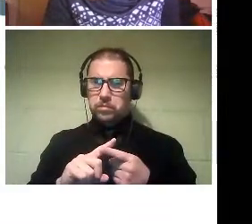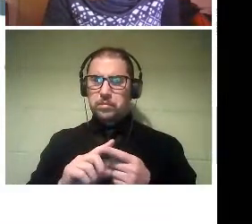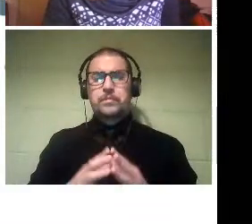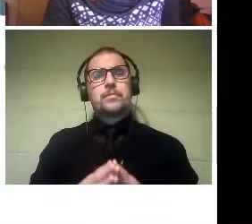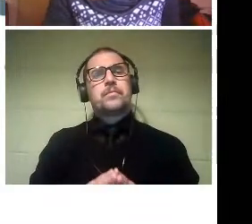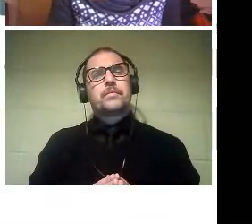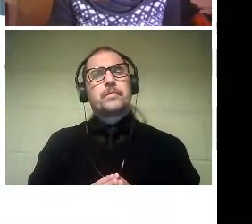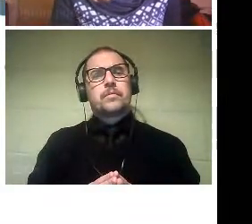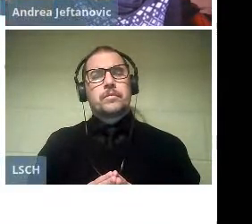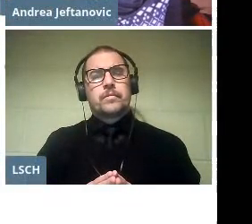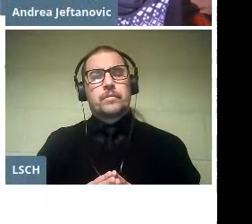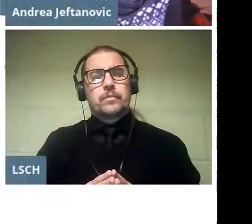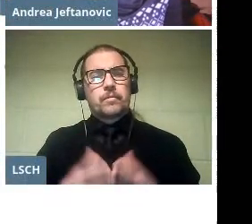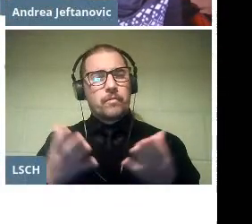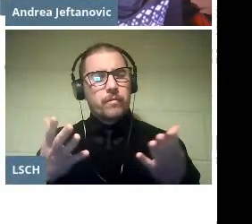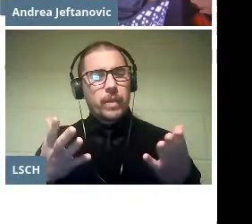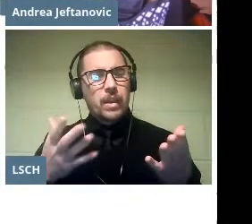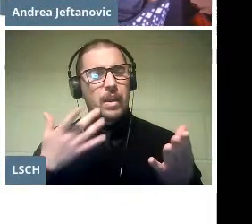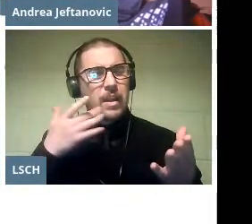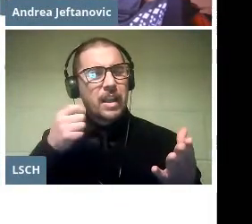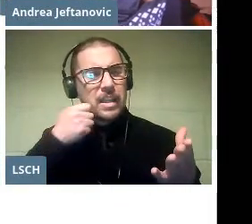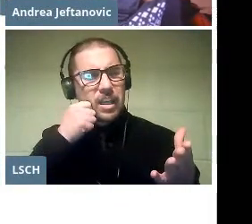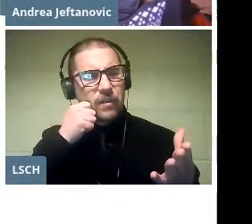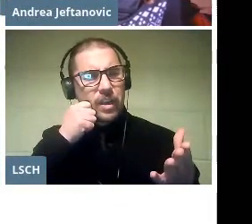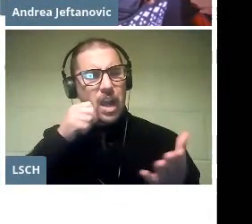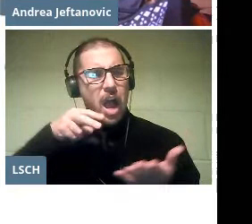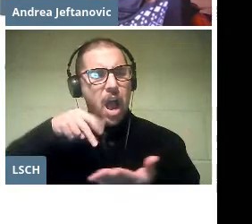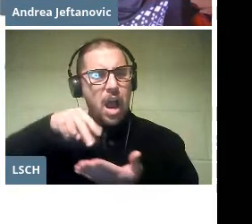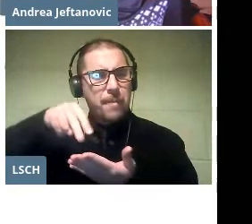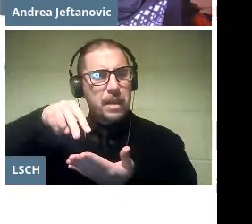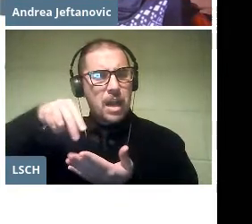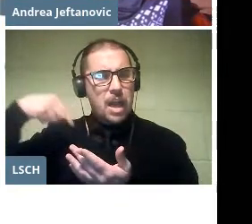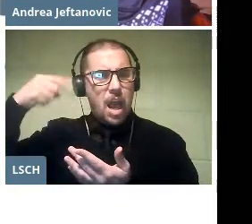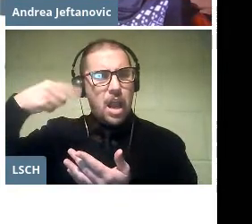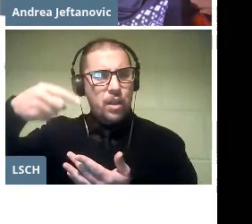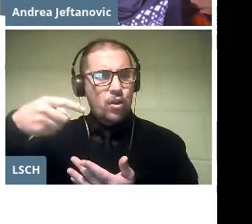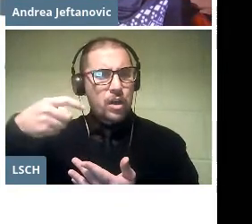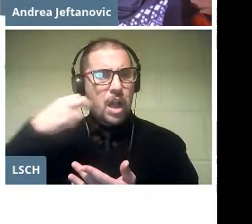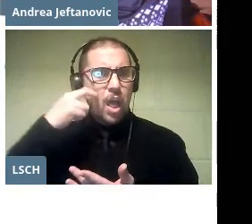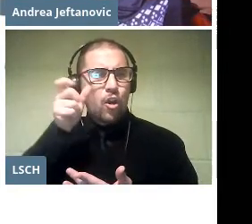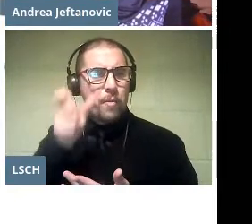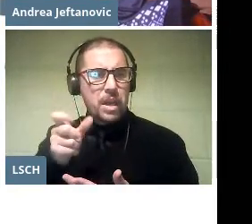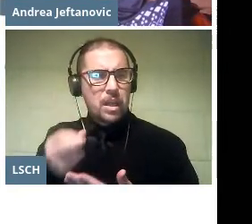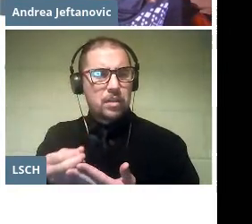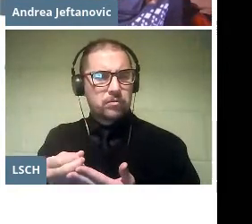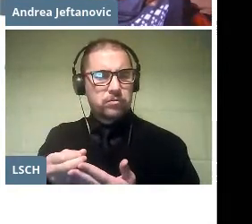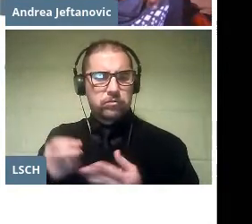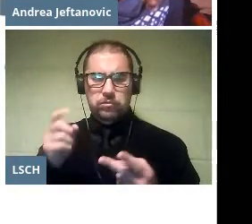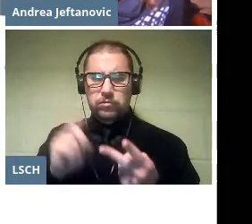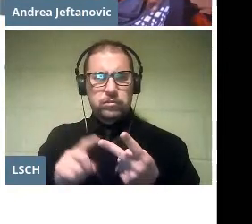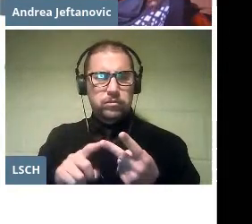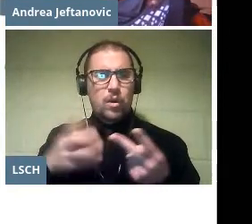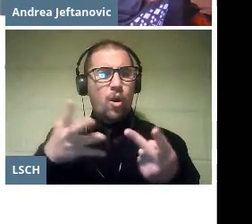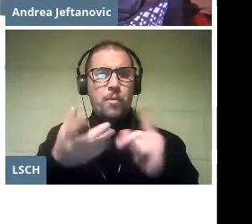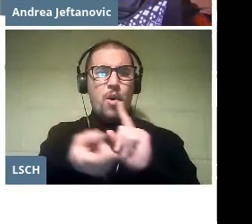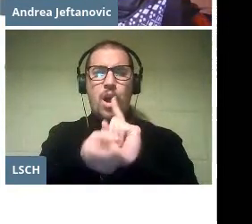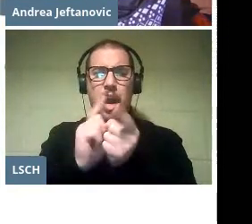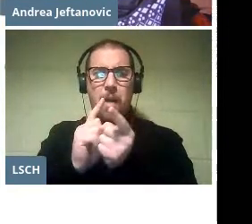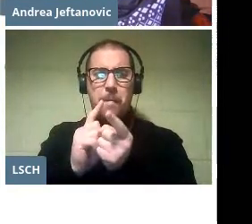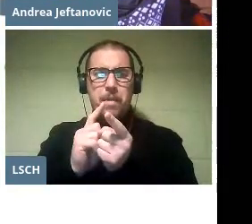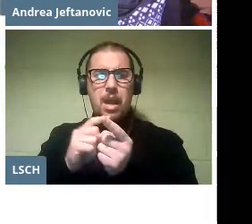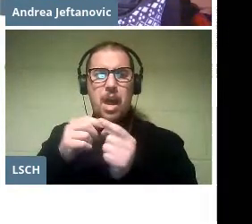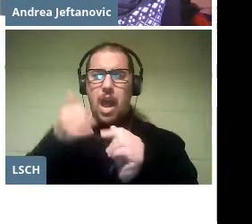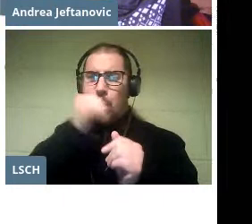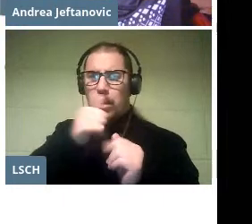continuación. ¿Qué ha significado el acto de caminar en la historia de la humanidad? ¿Cómo ha ido cambiando a través de los